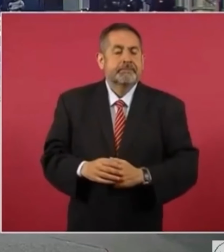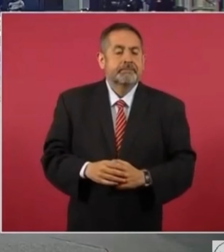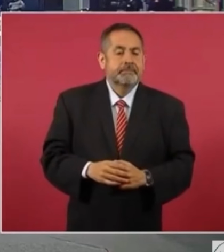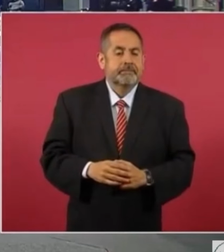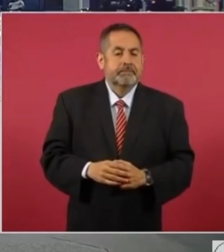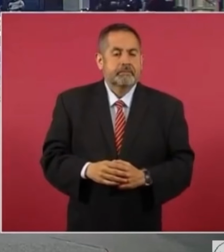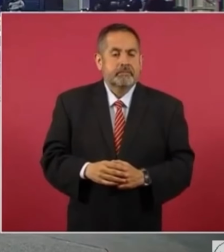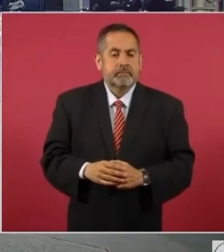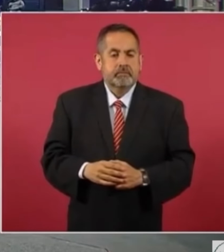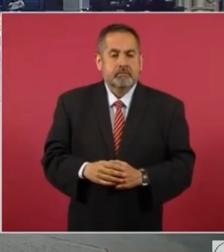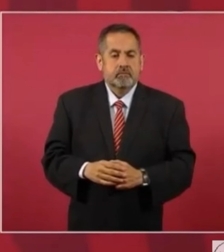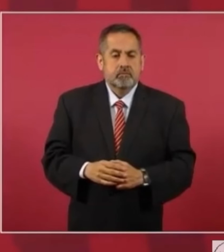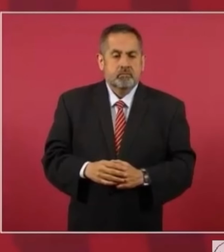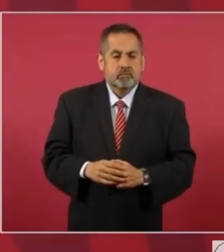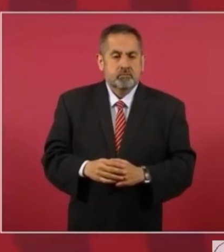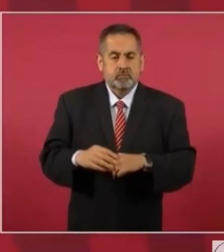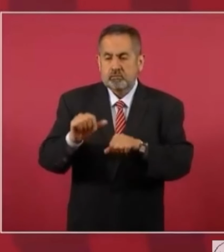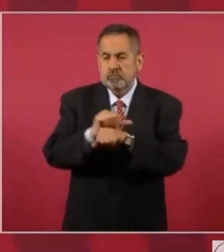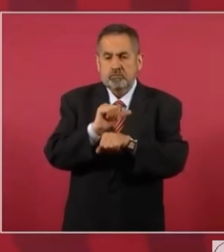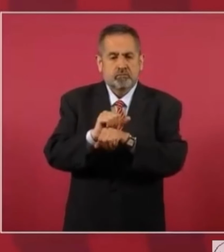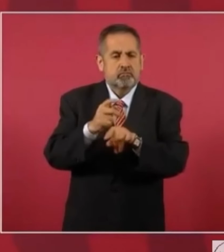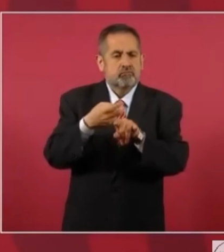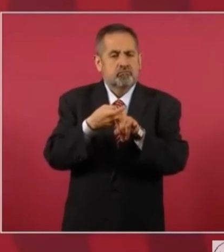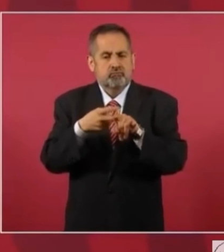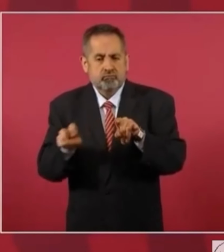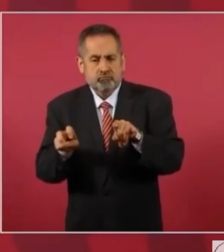se bajaba de un carro